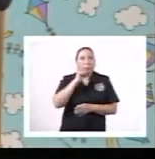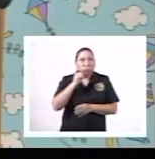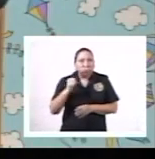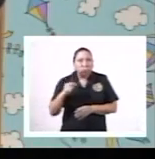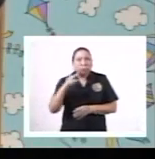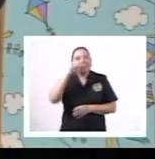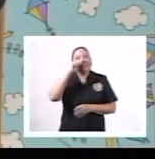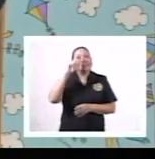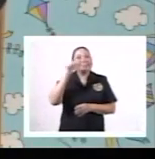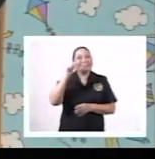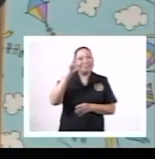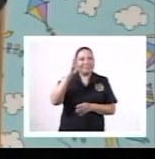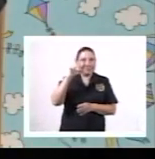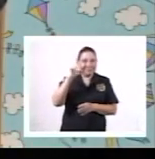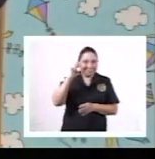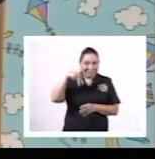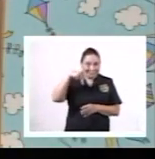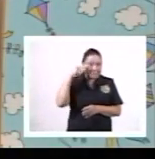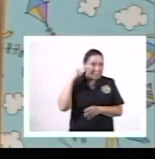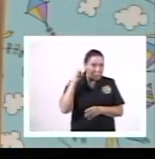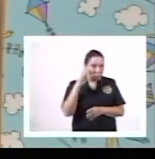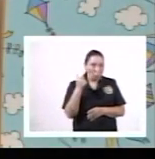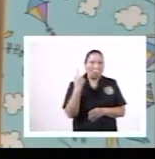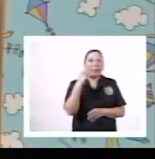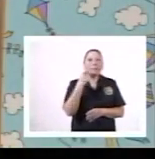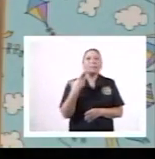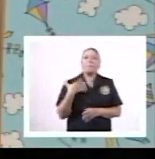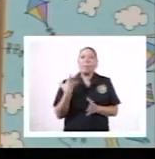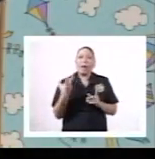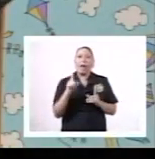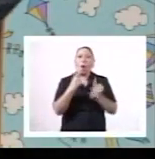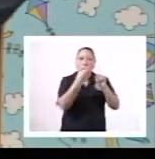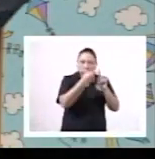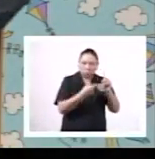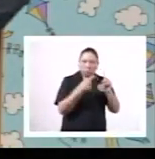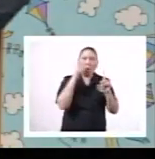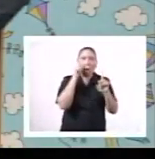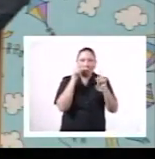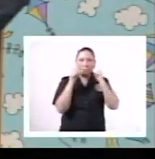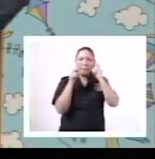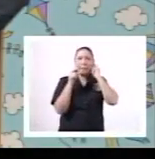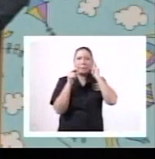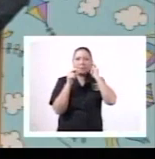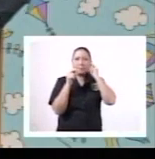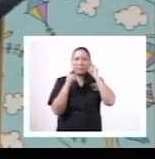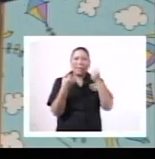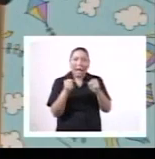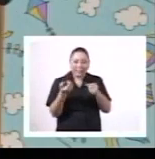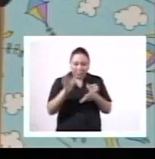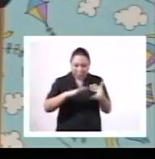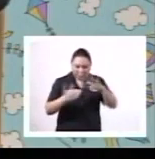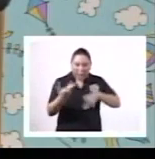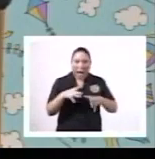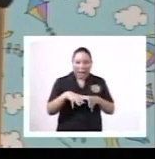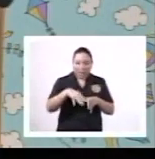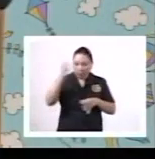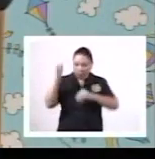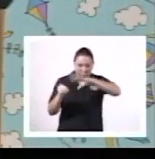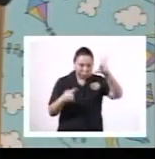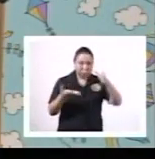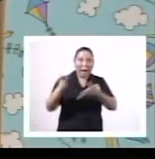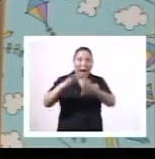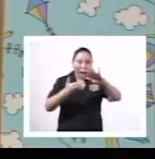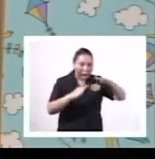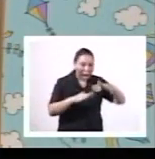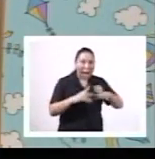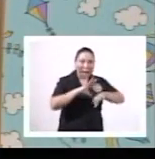cajonero que hace cajas y calajas y cajitas y cajones y al tirar de los cordones salen cajas y